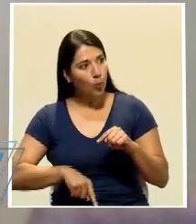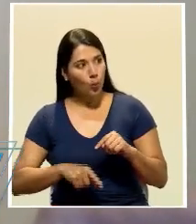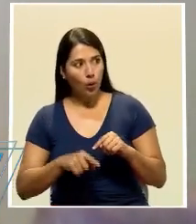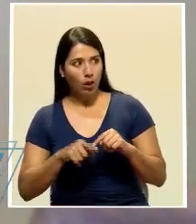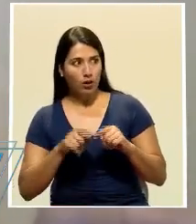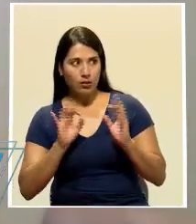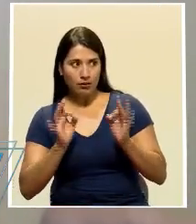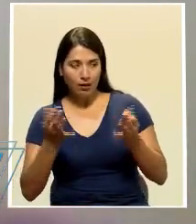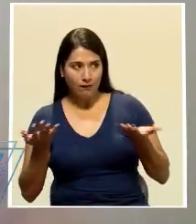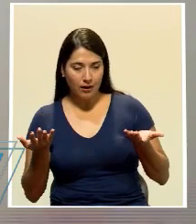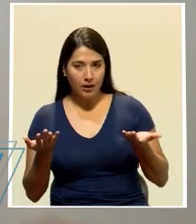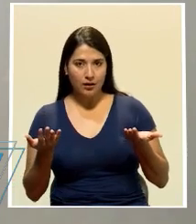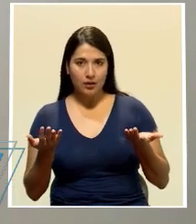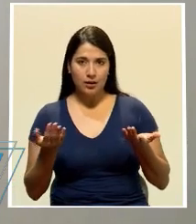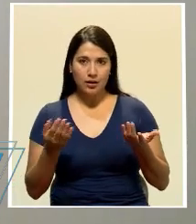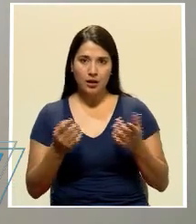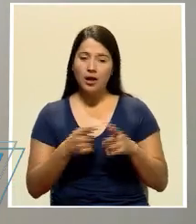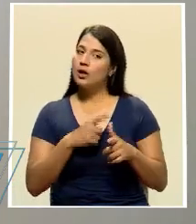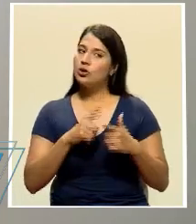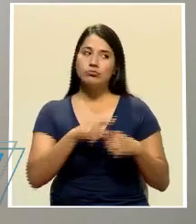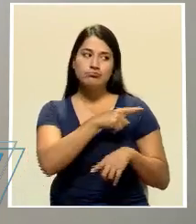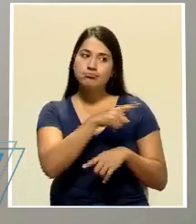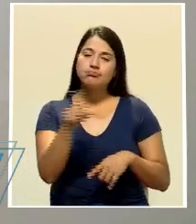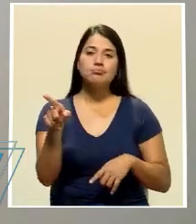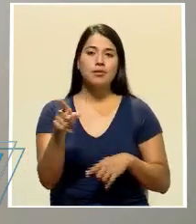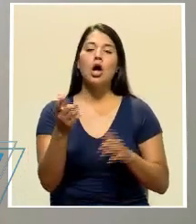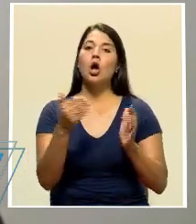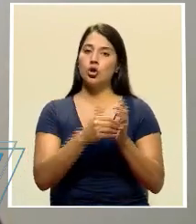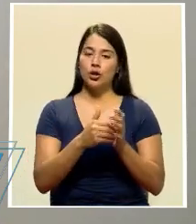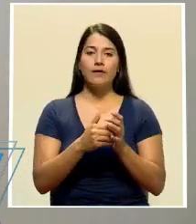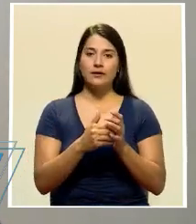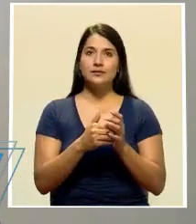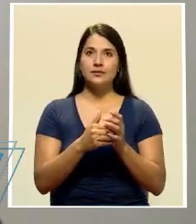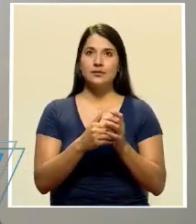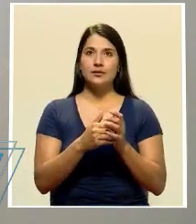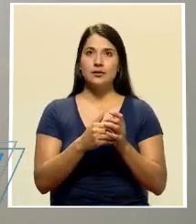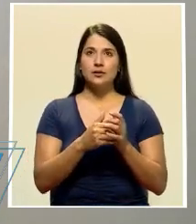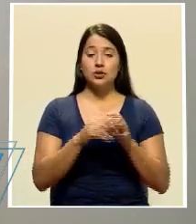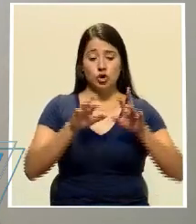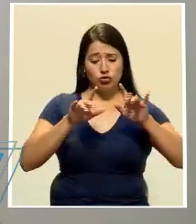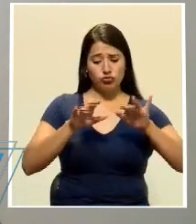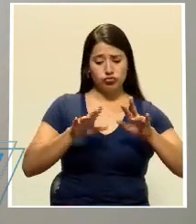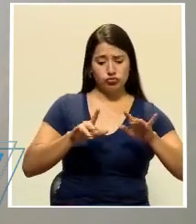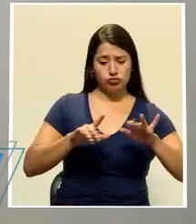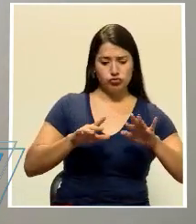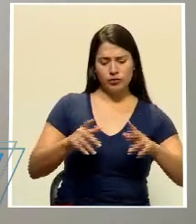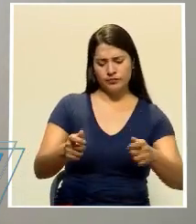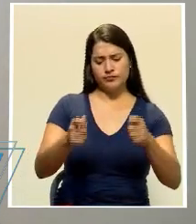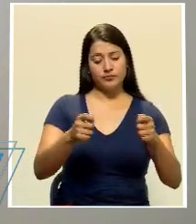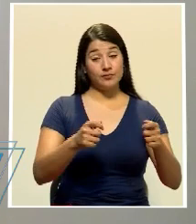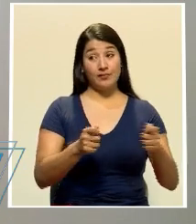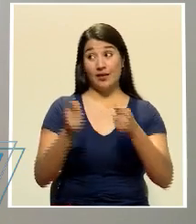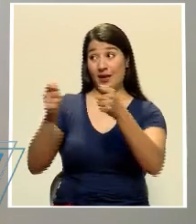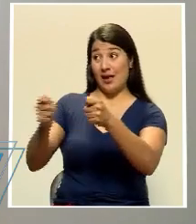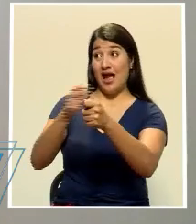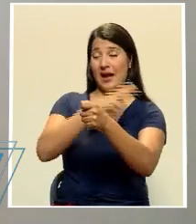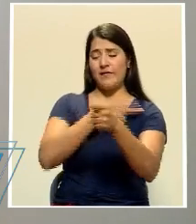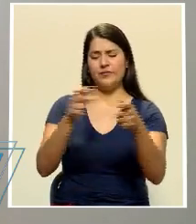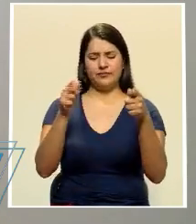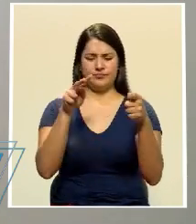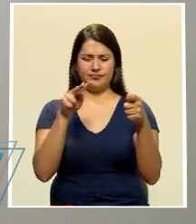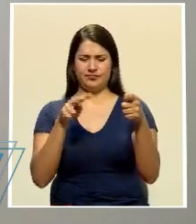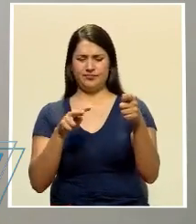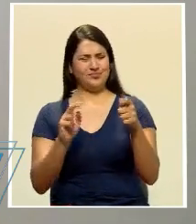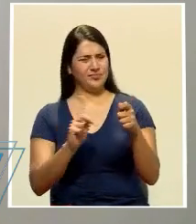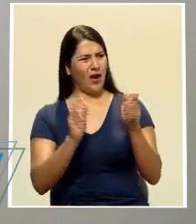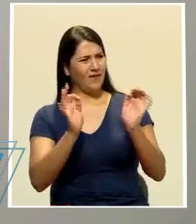estar bien. Y me devolvía el guión, me devolvía el escrito, me devolvía la nota, y yo creo que